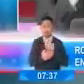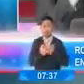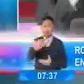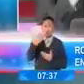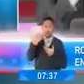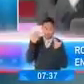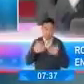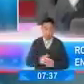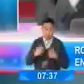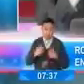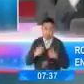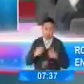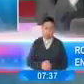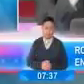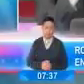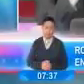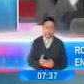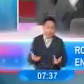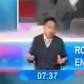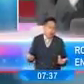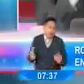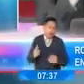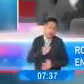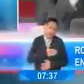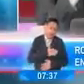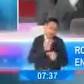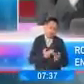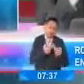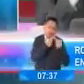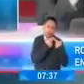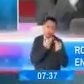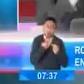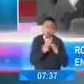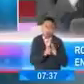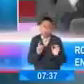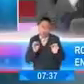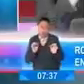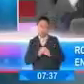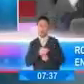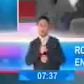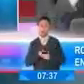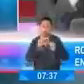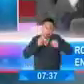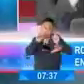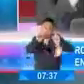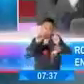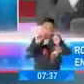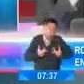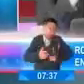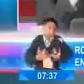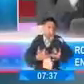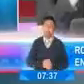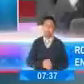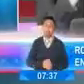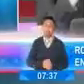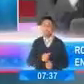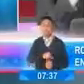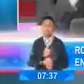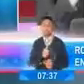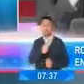políticos. Así que es una responsabilidad de la que no huyo, es una responsabilidad que no rehuyo. Como todas mis